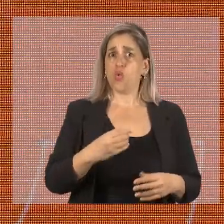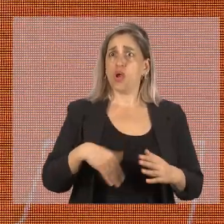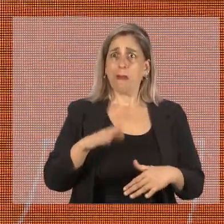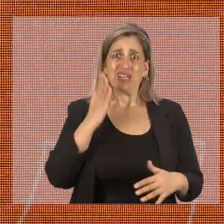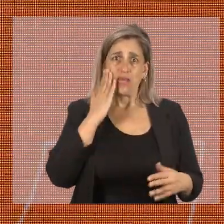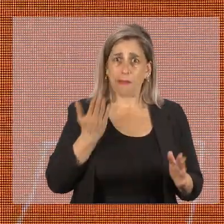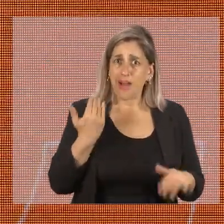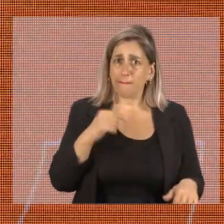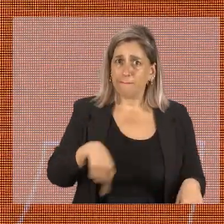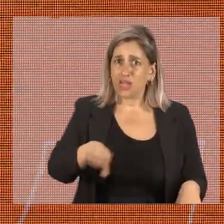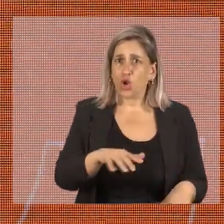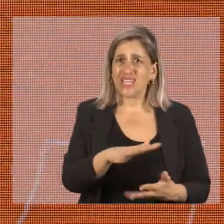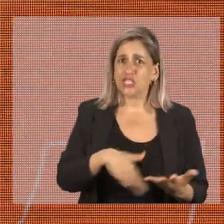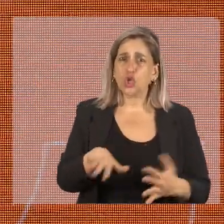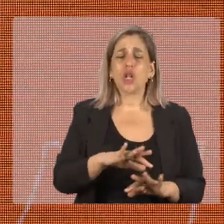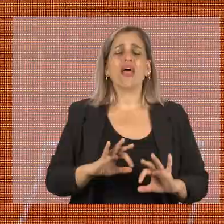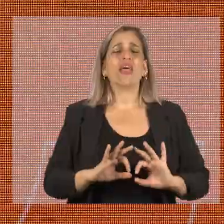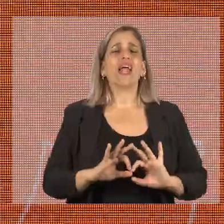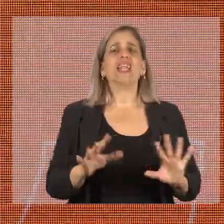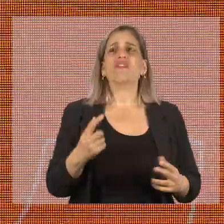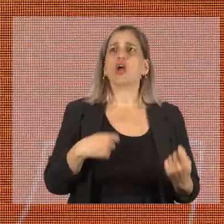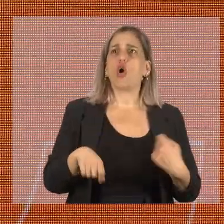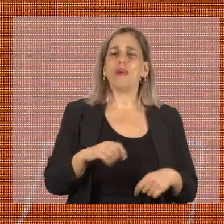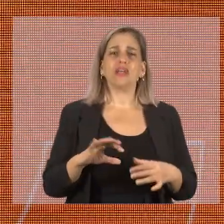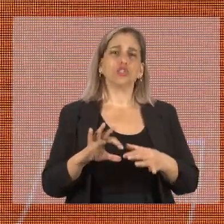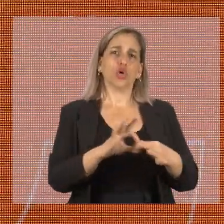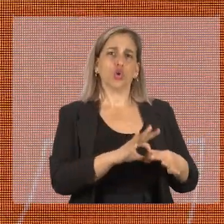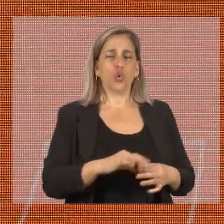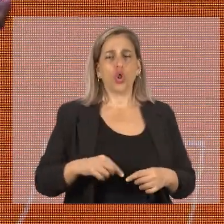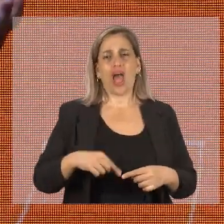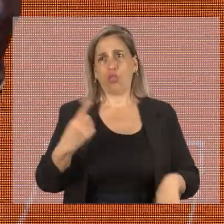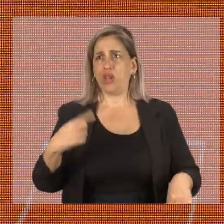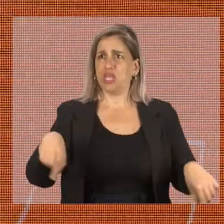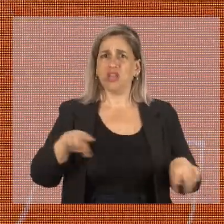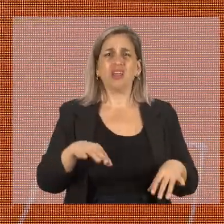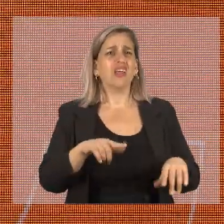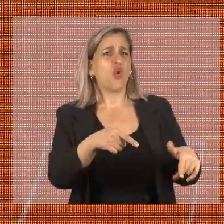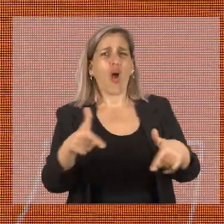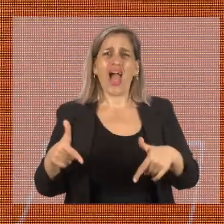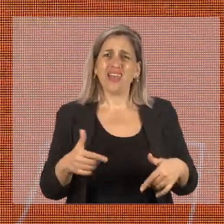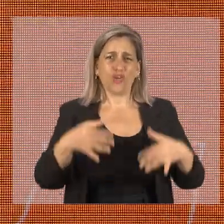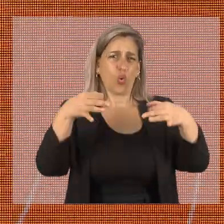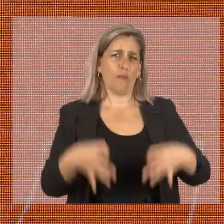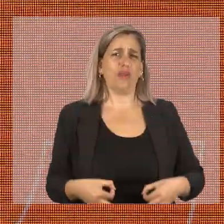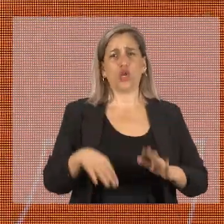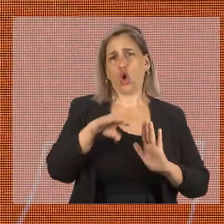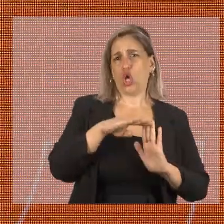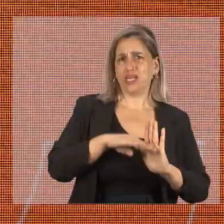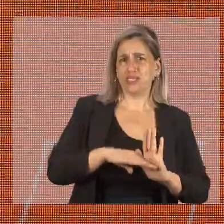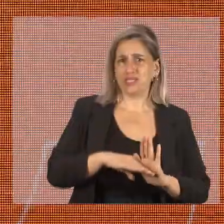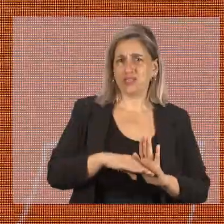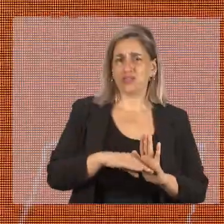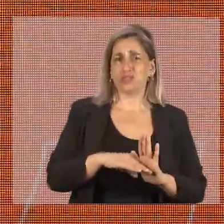pero en esta zona de libre comercio y unión aduanera totalmente imperfecta, donde nunca se llegó a cumplir con los